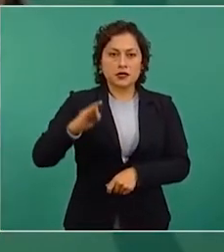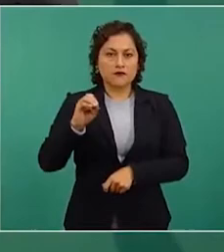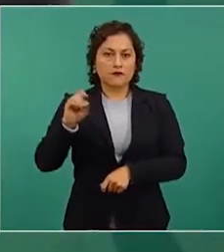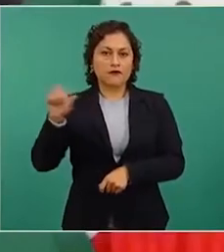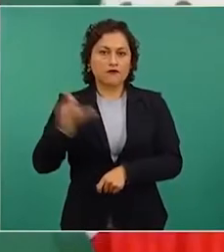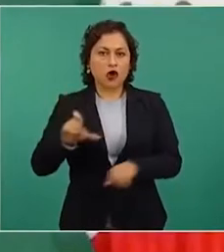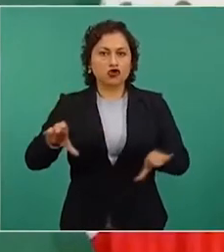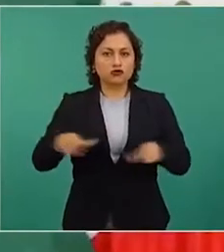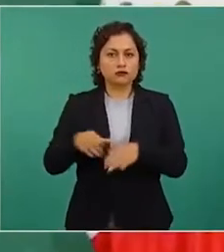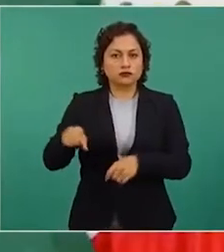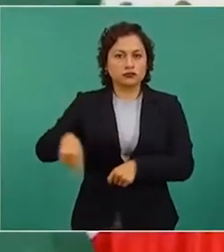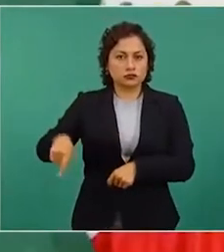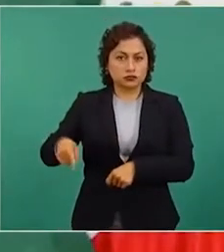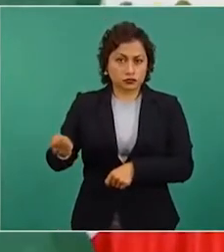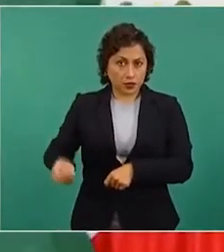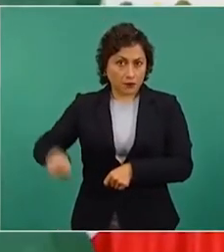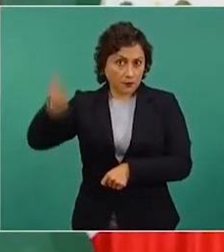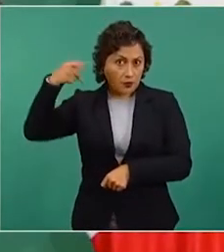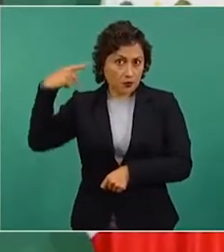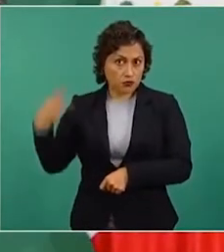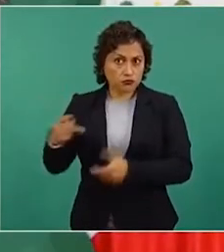Esa fue la primera